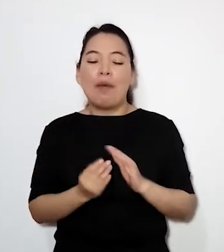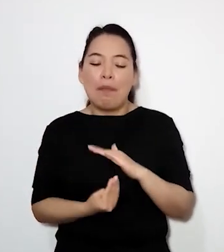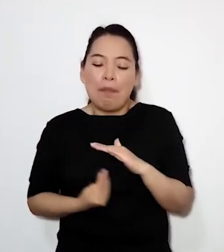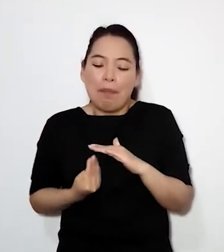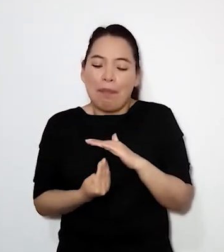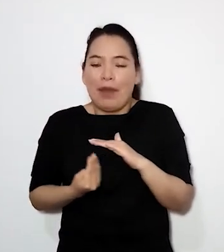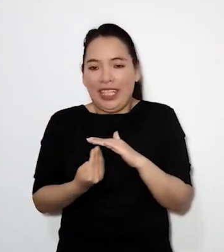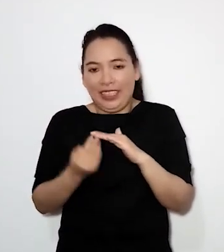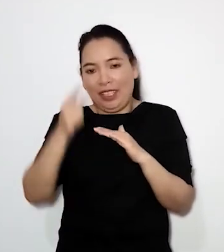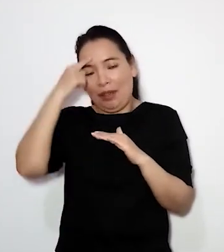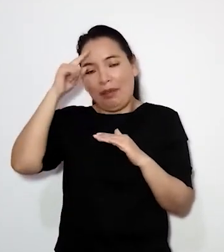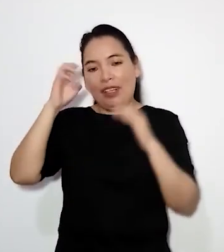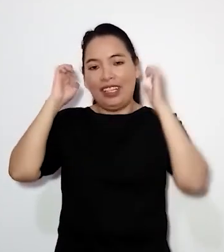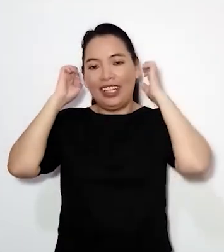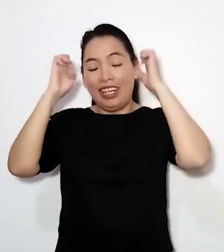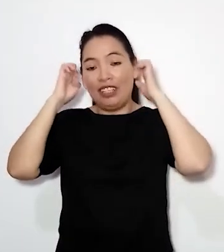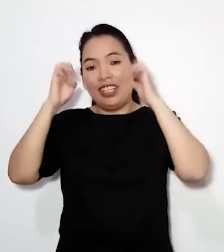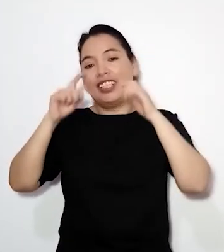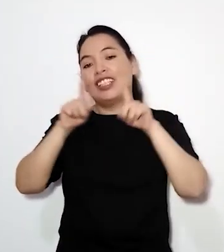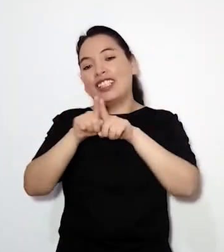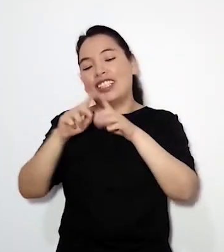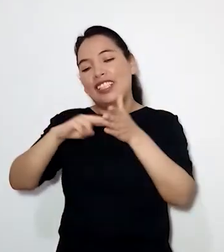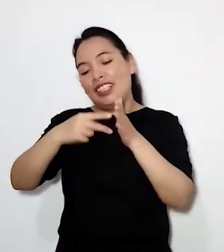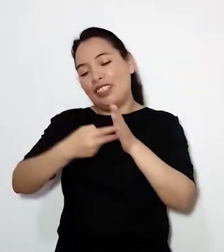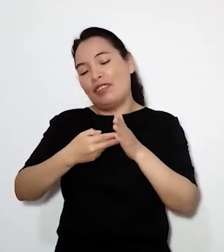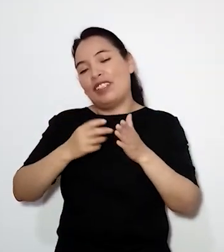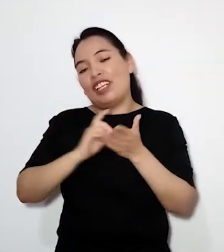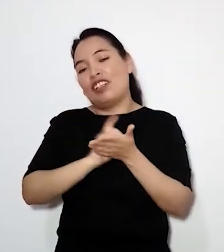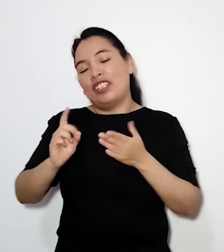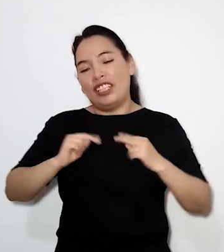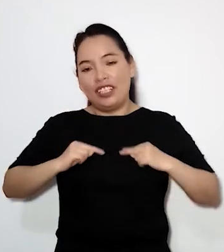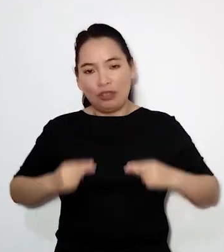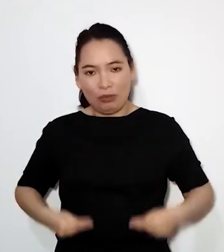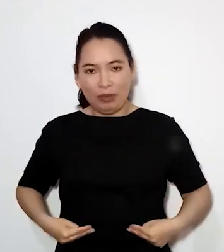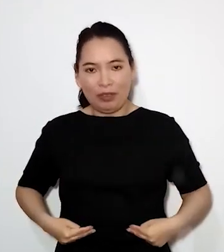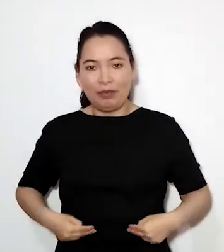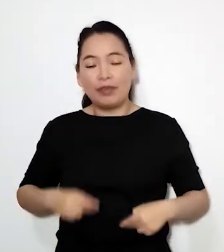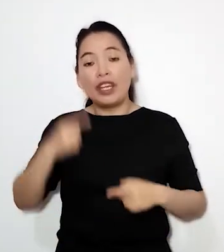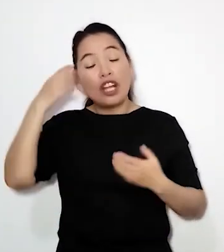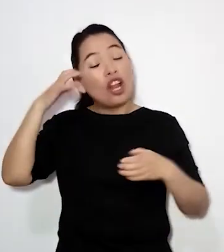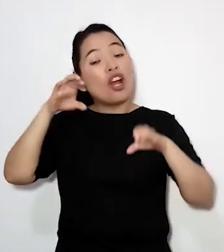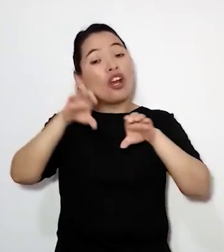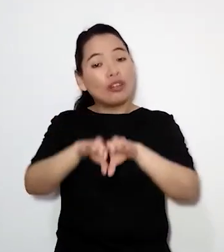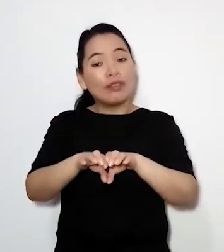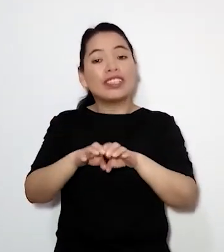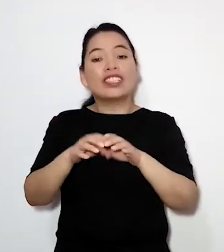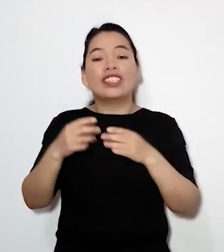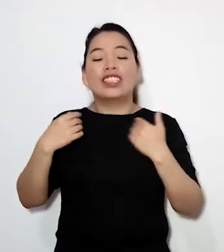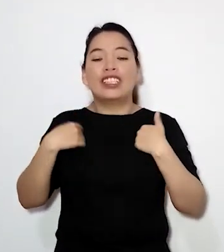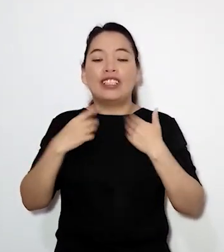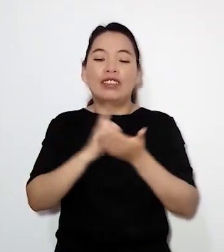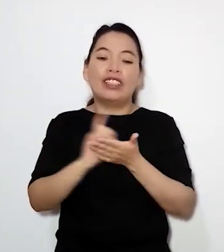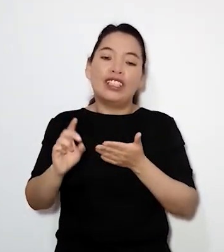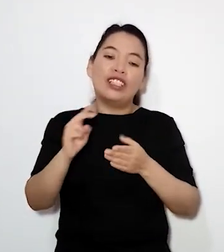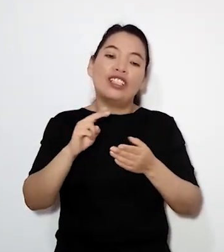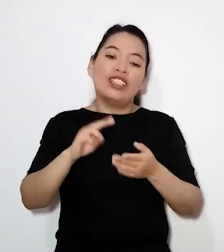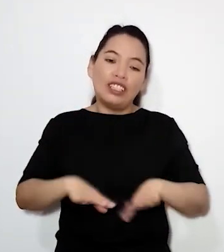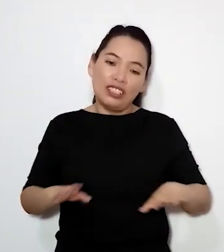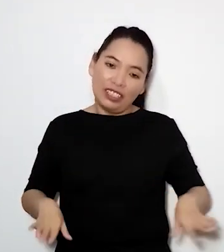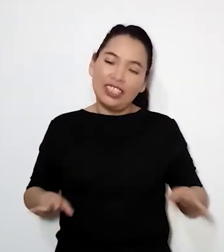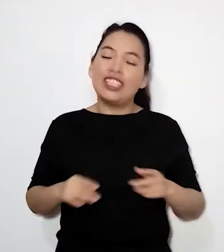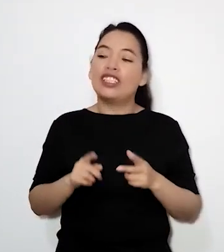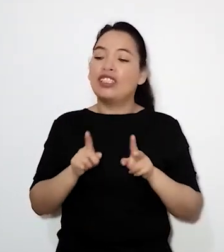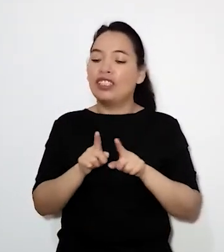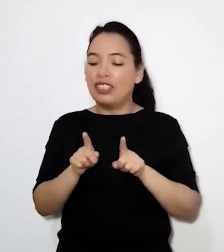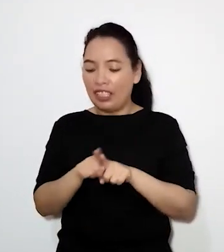derecho humano. Esto se refleja en la Convención de los Derechos del Niño que rige el trabajo de UNICEF, se refleja